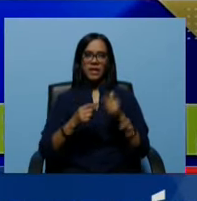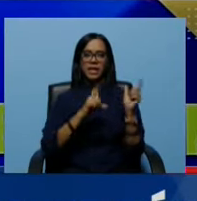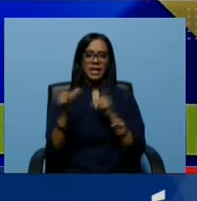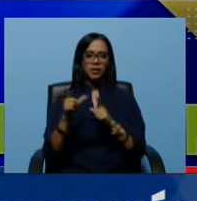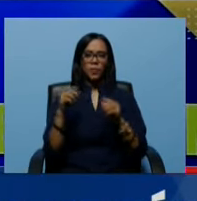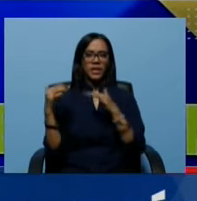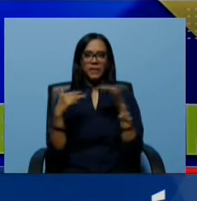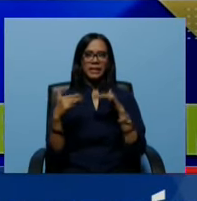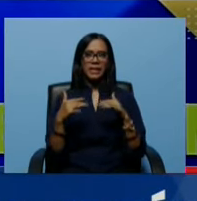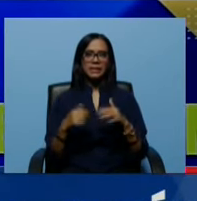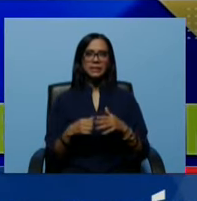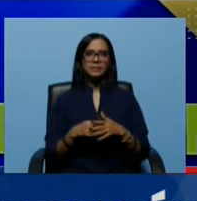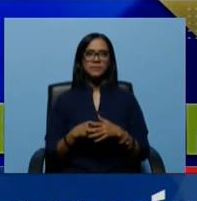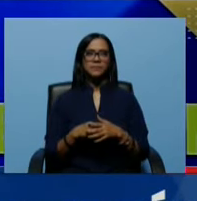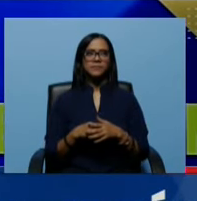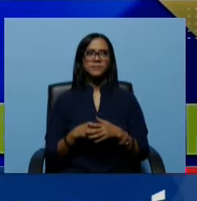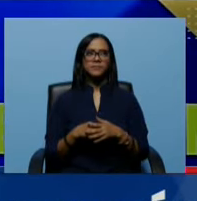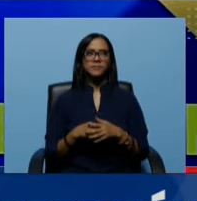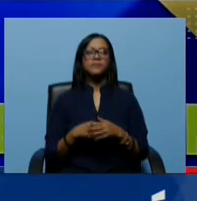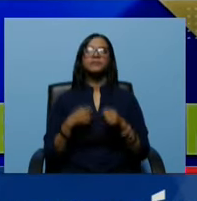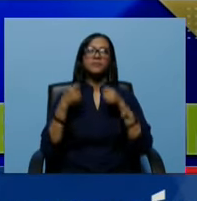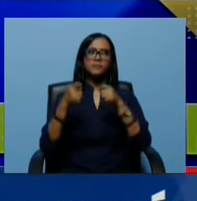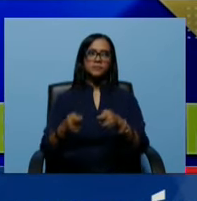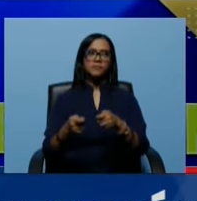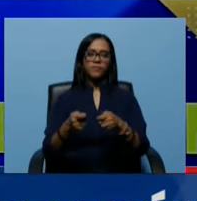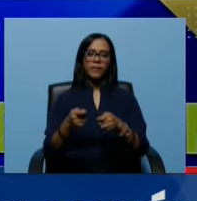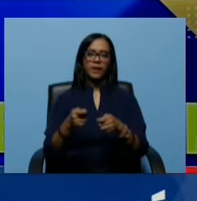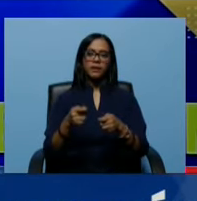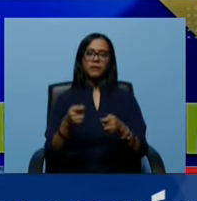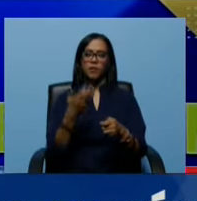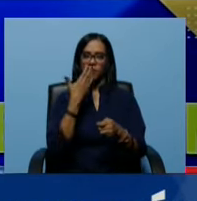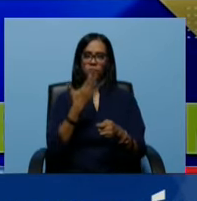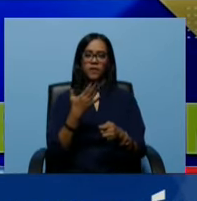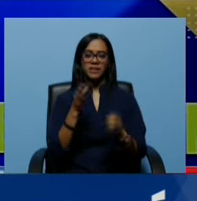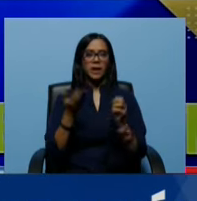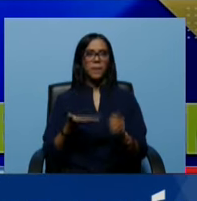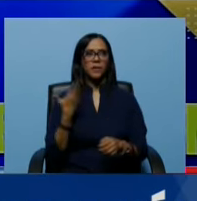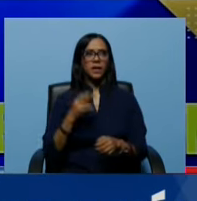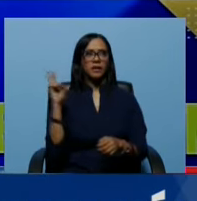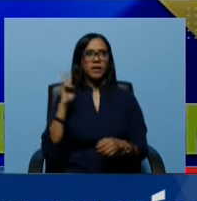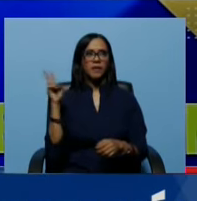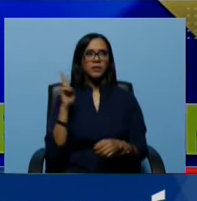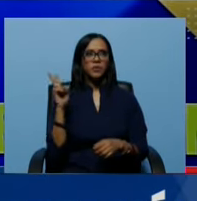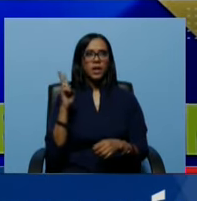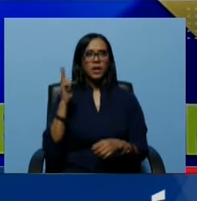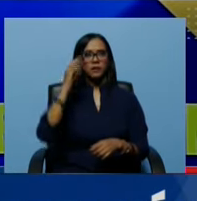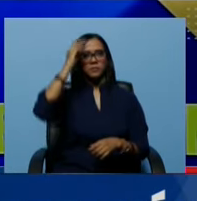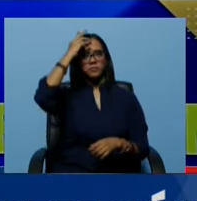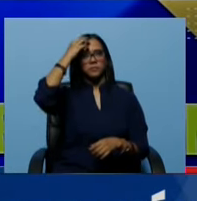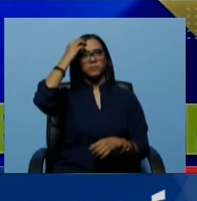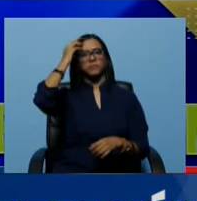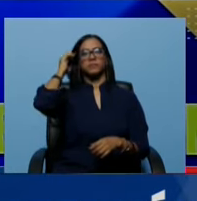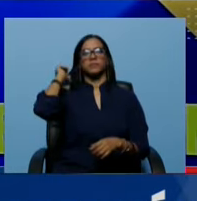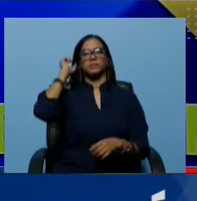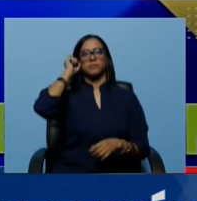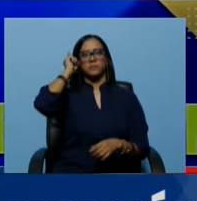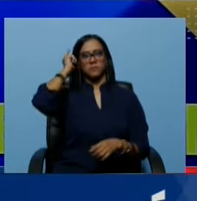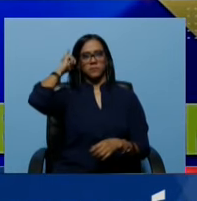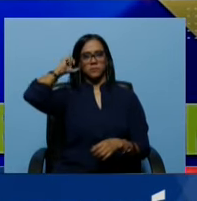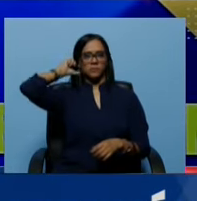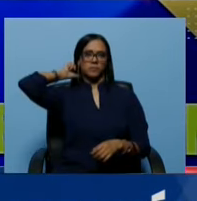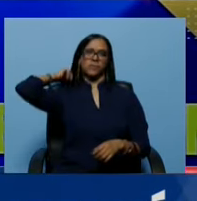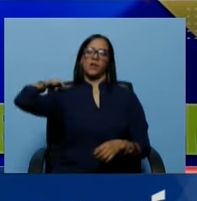batalla? Le estoy entregando la batuta de un frente clave de Venezuela, donde está, diría